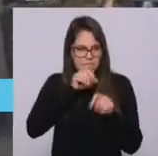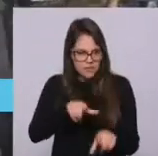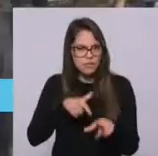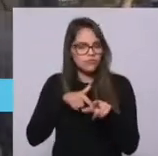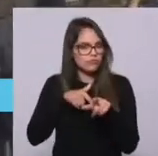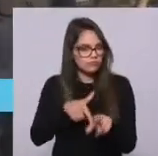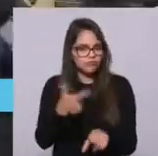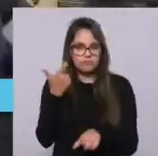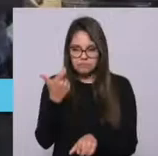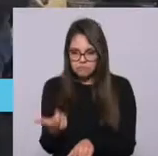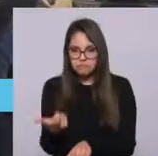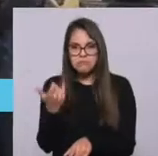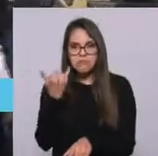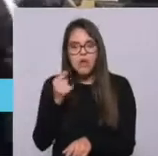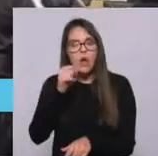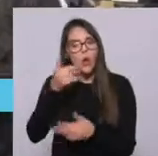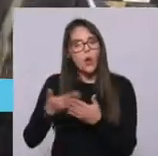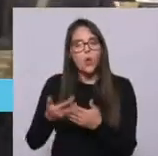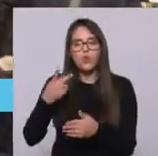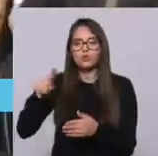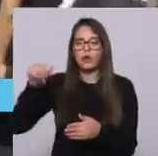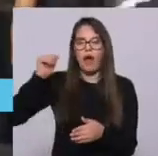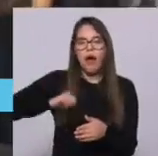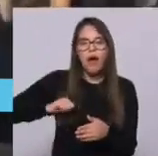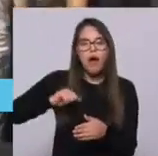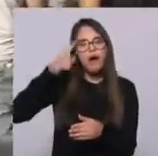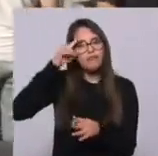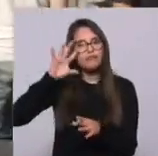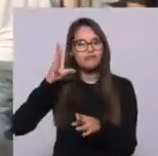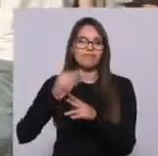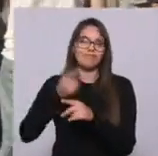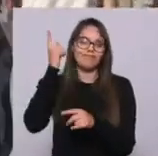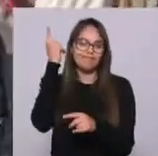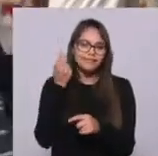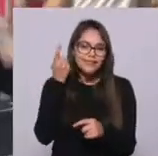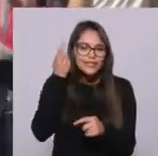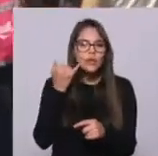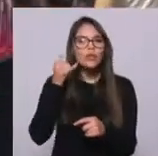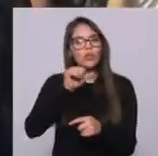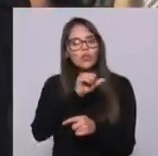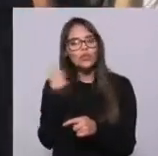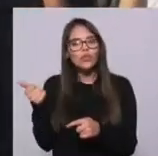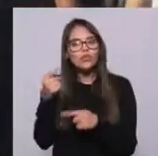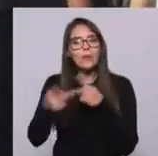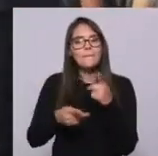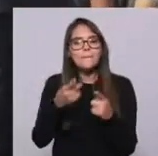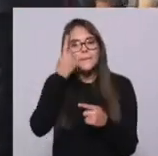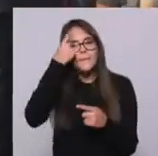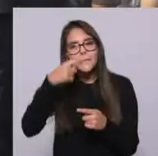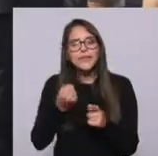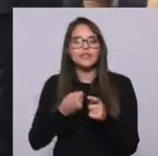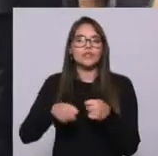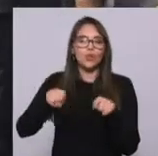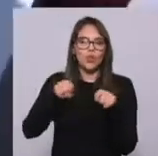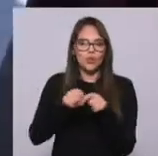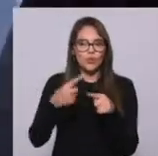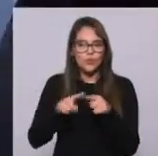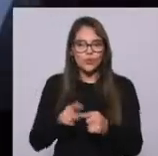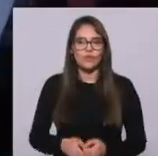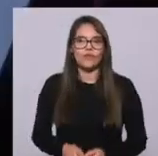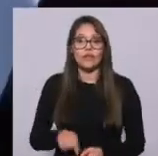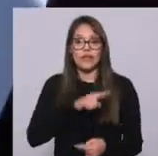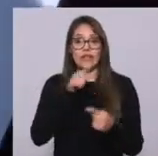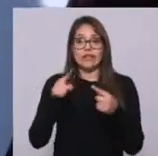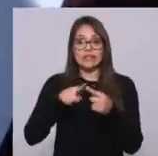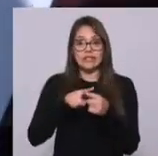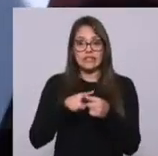y prestaciones. Algunas de las alternativas para reubicar a las personas que no sean transferidas a la Guardia Nacional son el